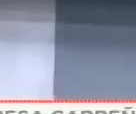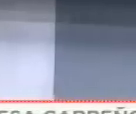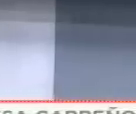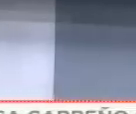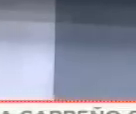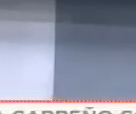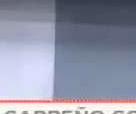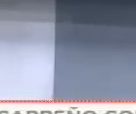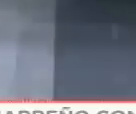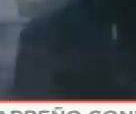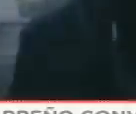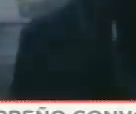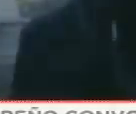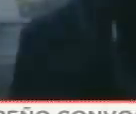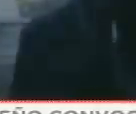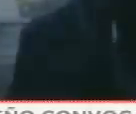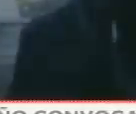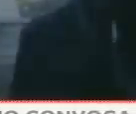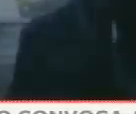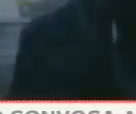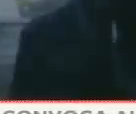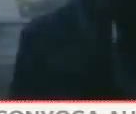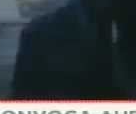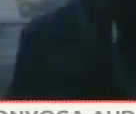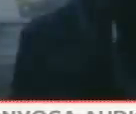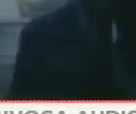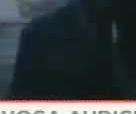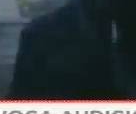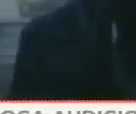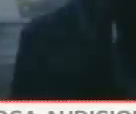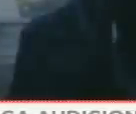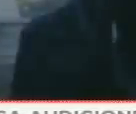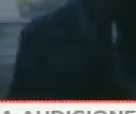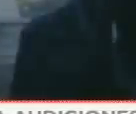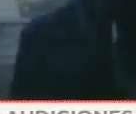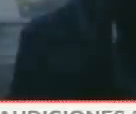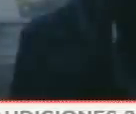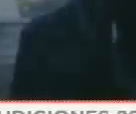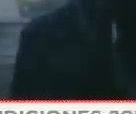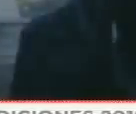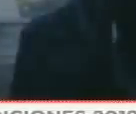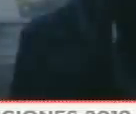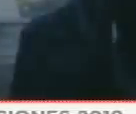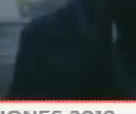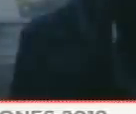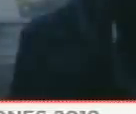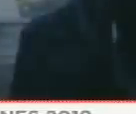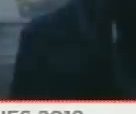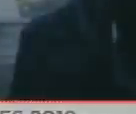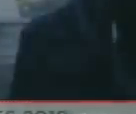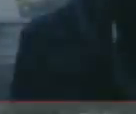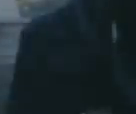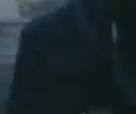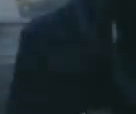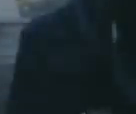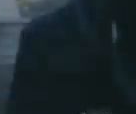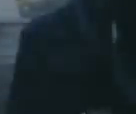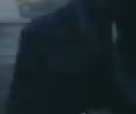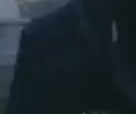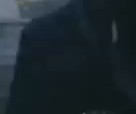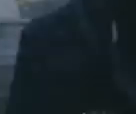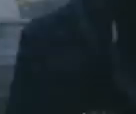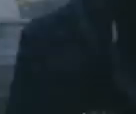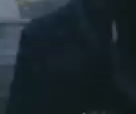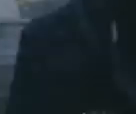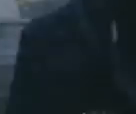Veamos. Saludamos la llegada del ciudadano Nicolás Maduro Moros, presidente constitucional